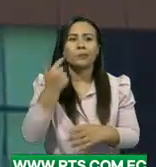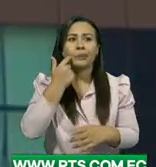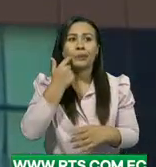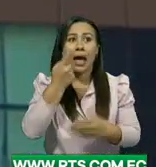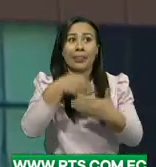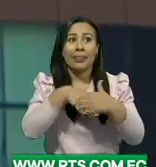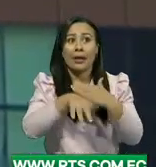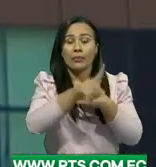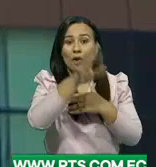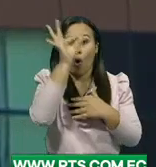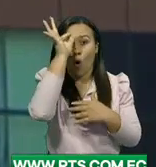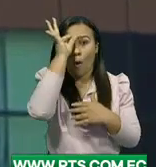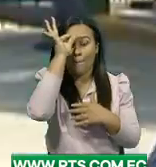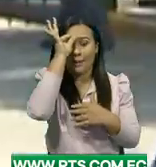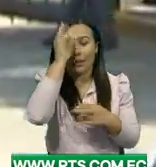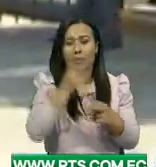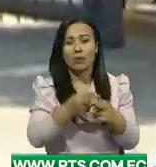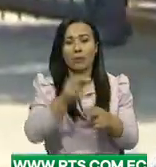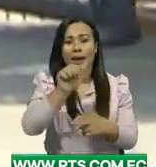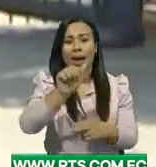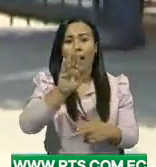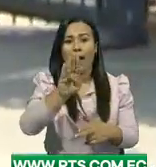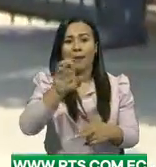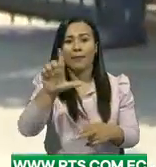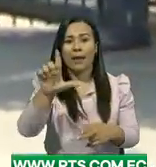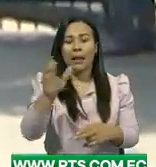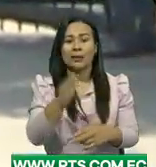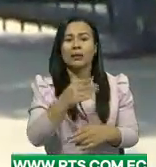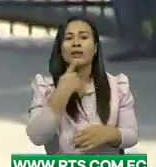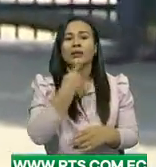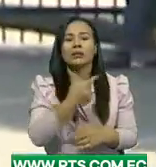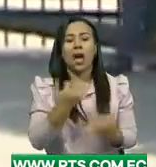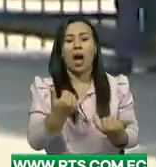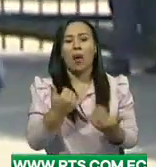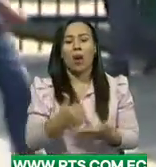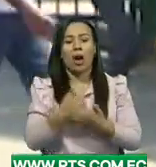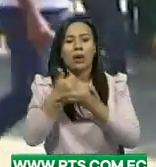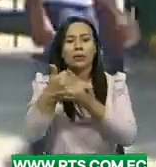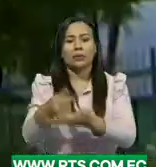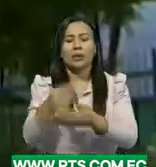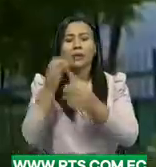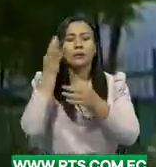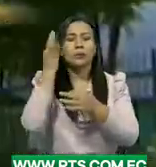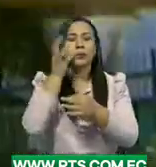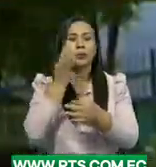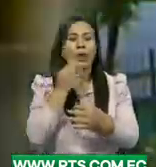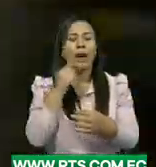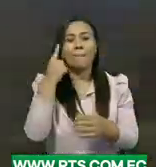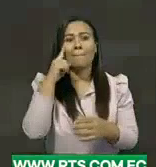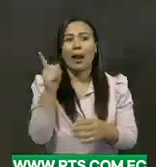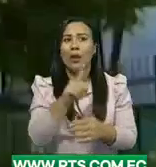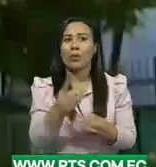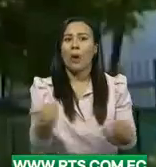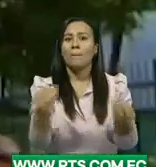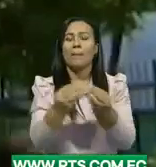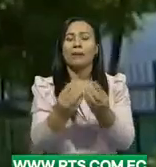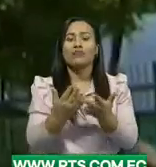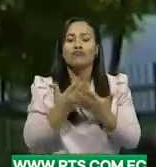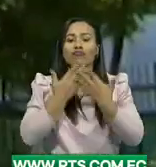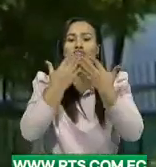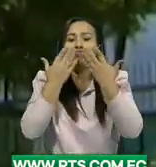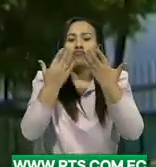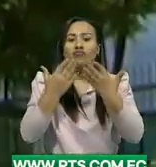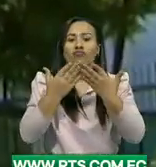Al interior del hospital Abel Gilbert aseguran que debieron someterla a un proceso riguroso para evitar que sus vías